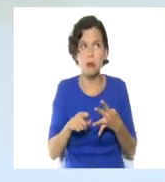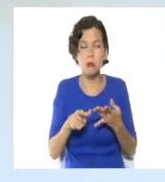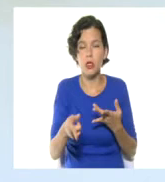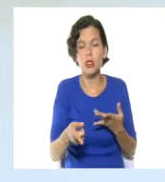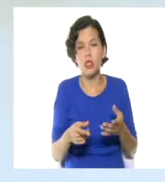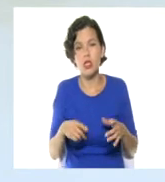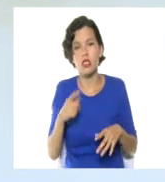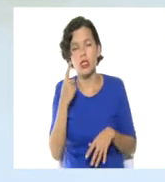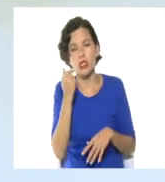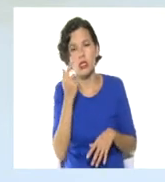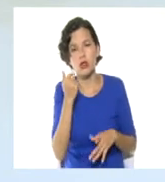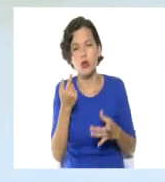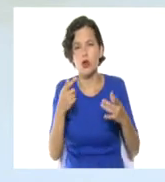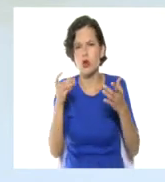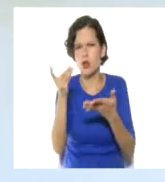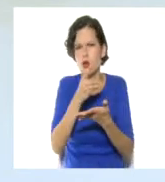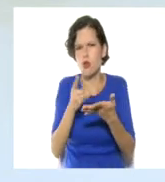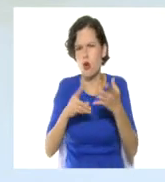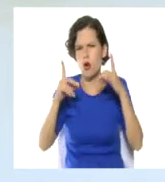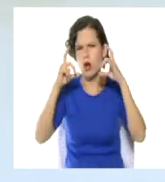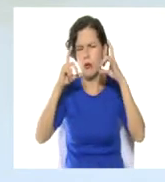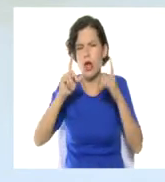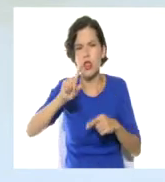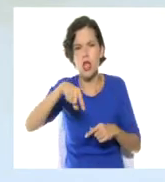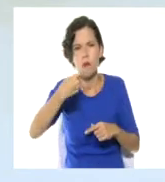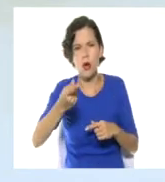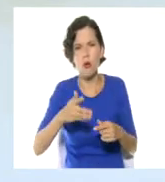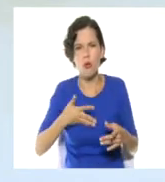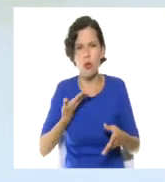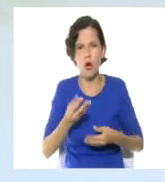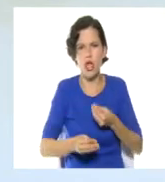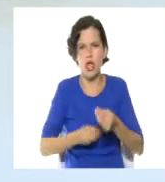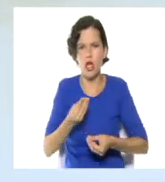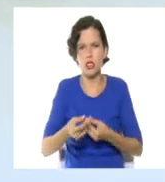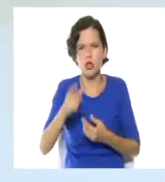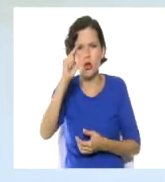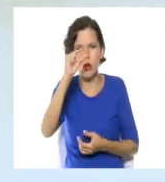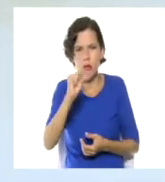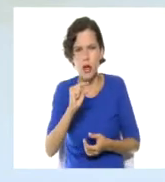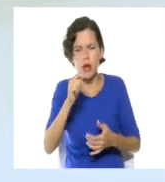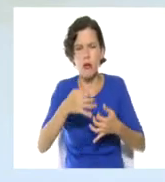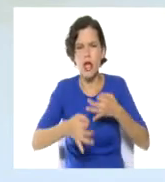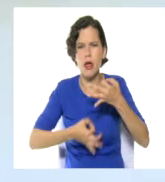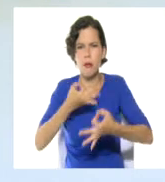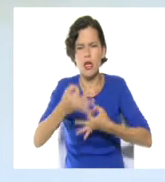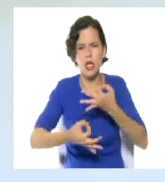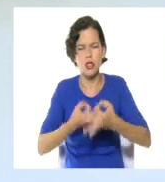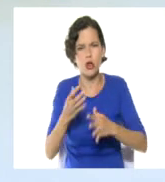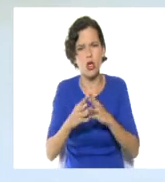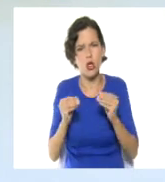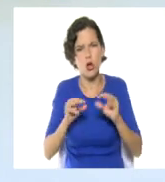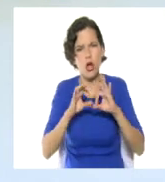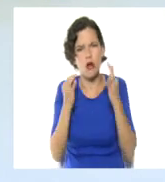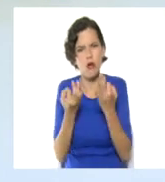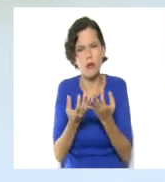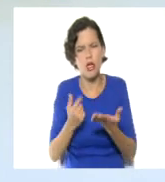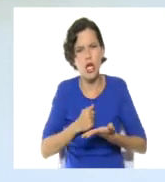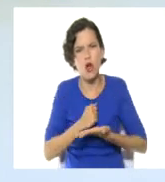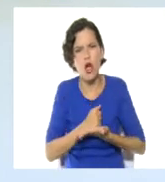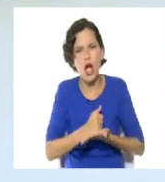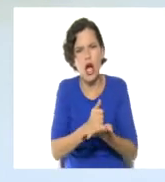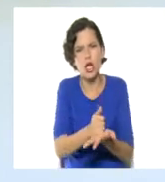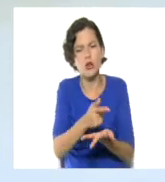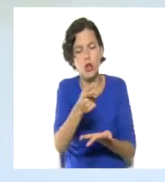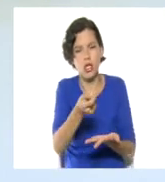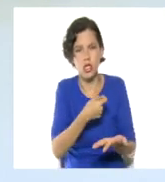ya sea una imagen. Luego puede realizar una breve explicación al resto de la familia con la ayuda de